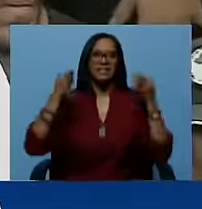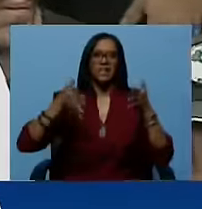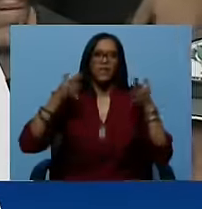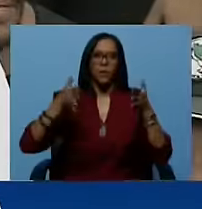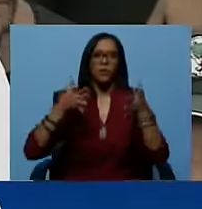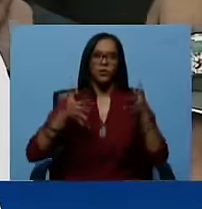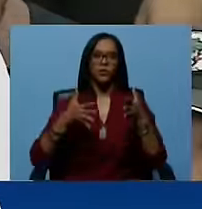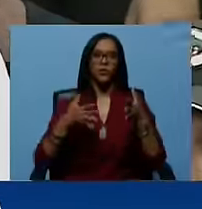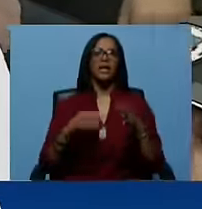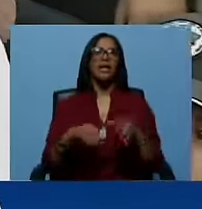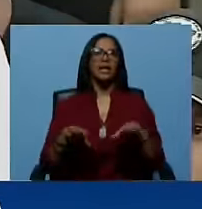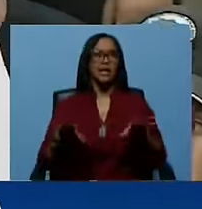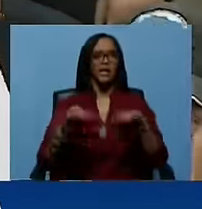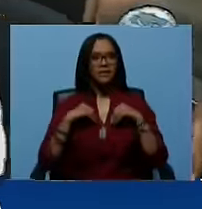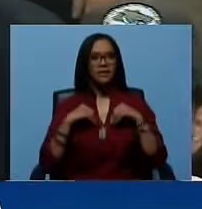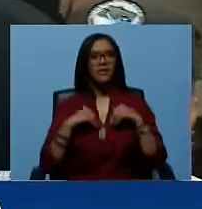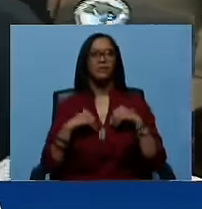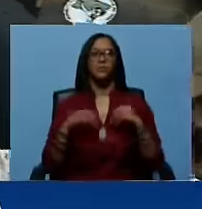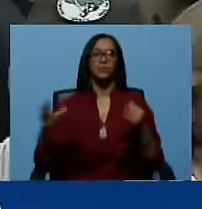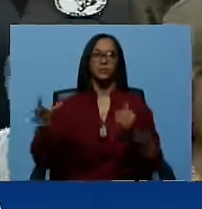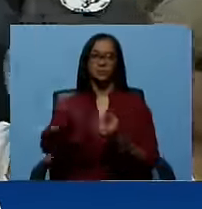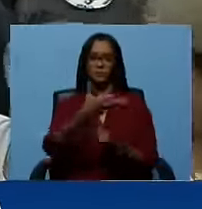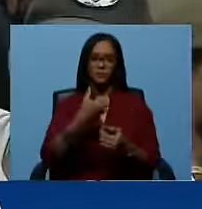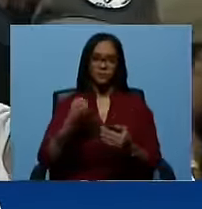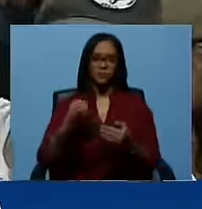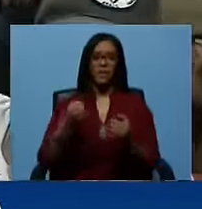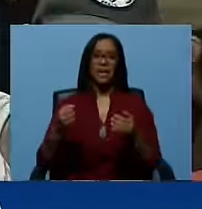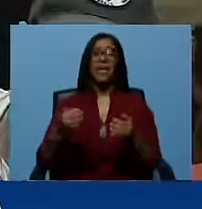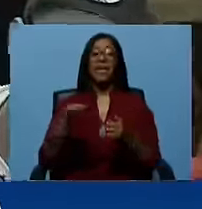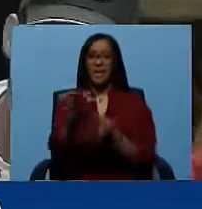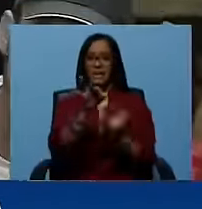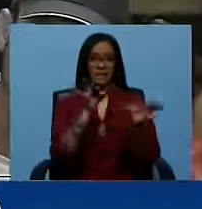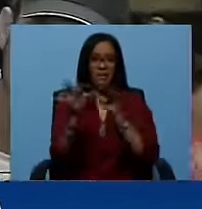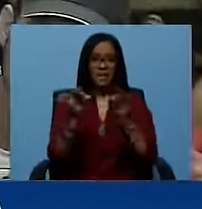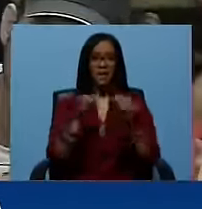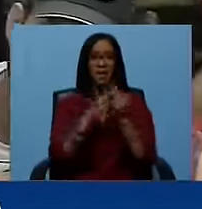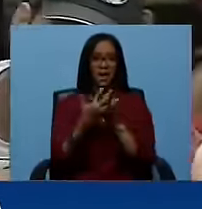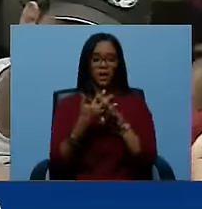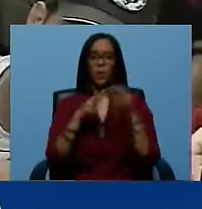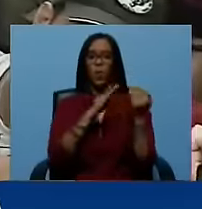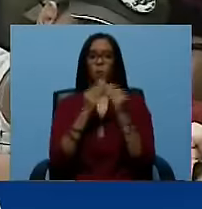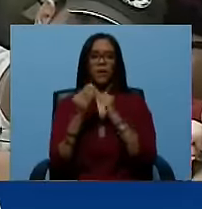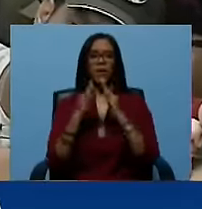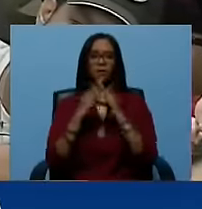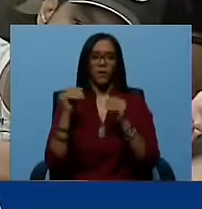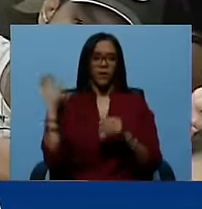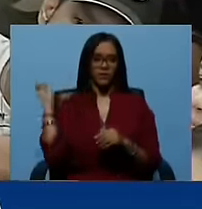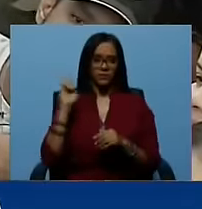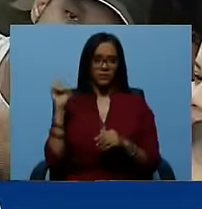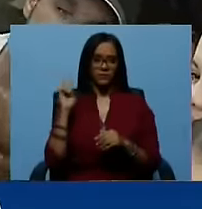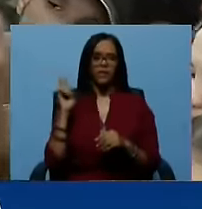de captación se den en nuestros barrios y en nuestras comunidades de todo el país.